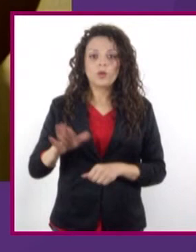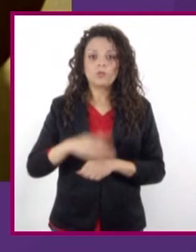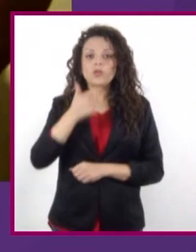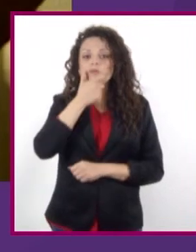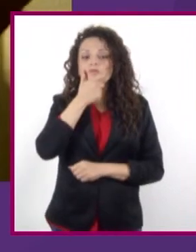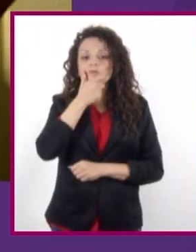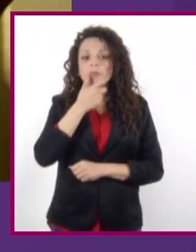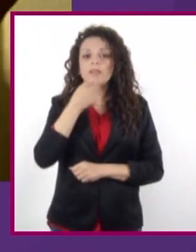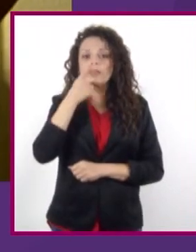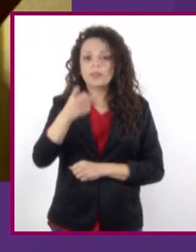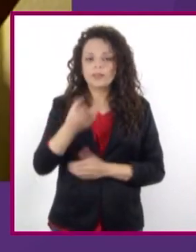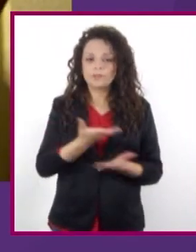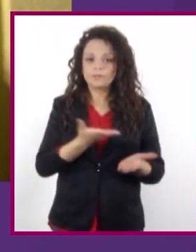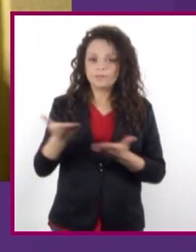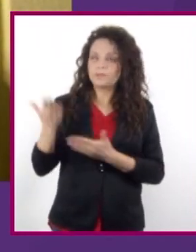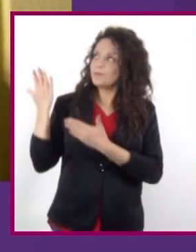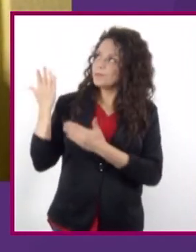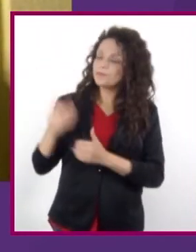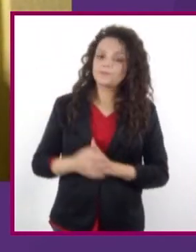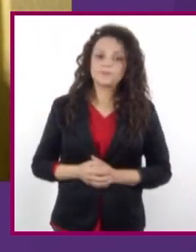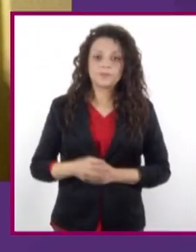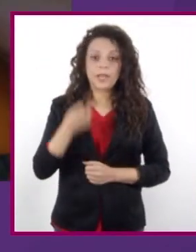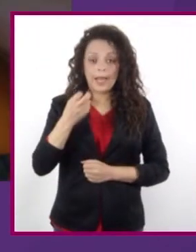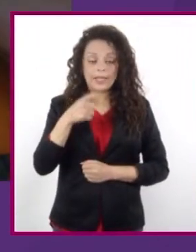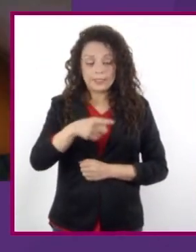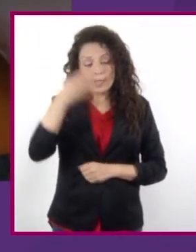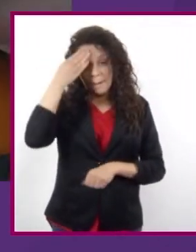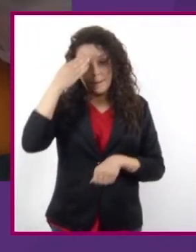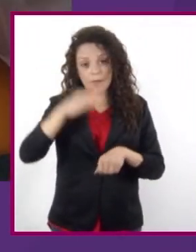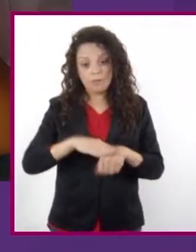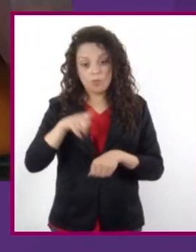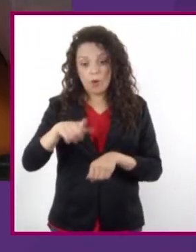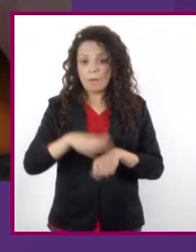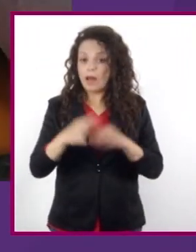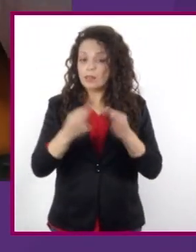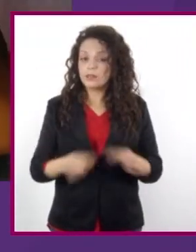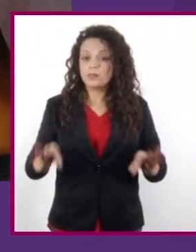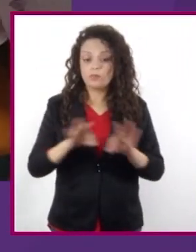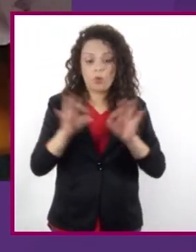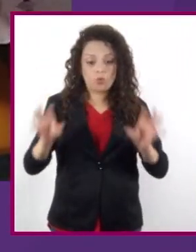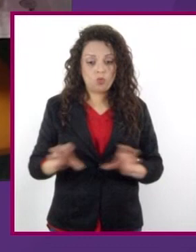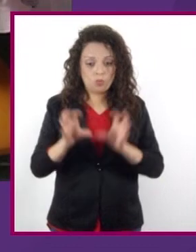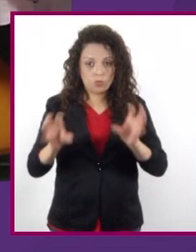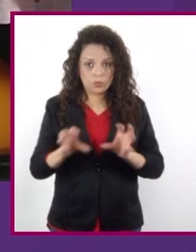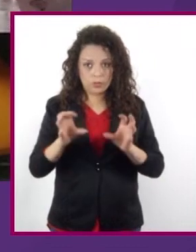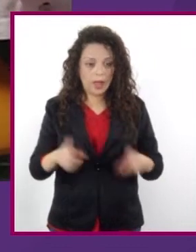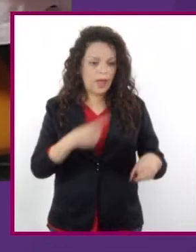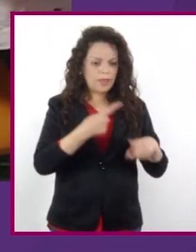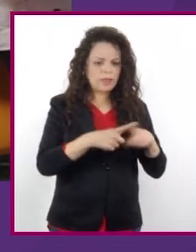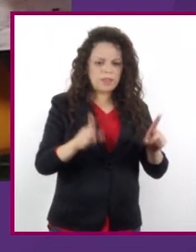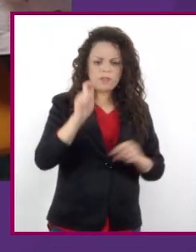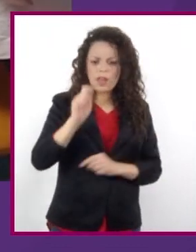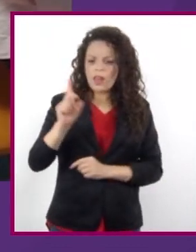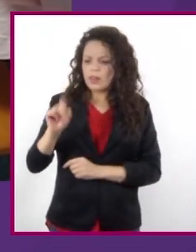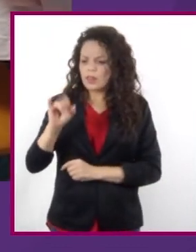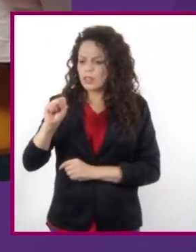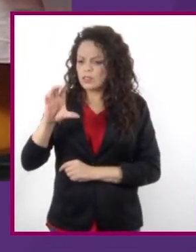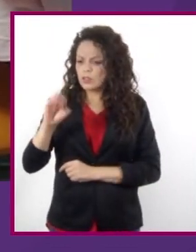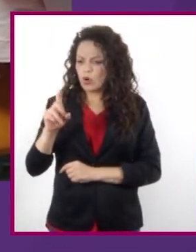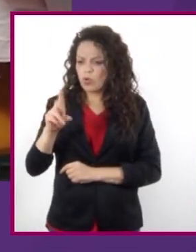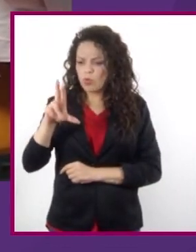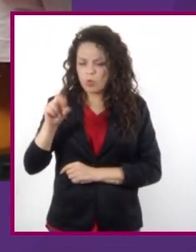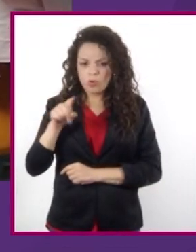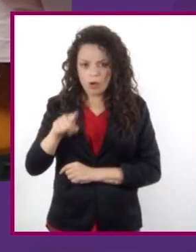inglés, que es la memoria principal a la computadora. A diferencia del disco duro, donde se almacena el software, la